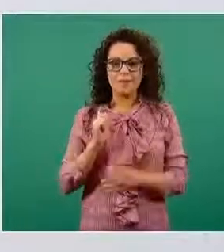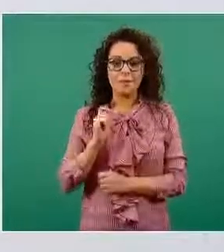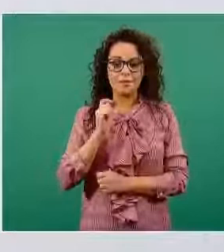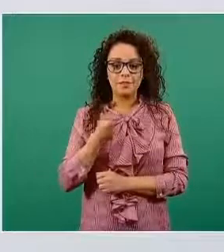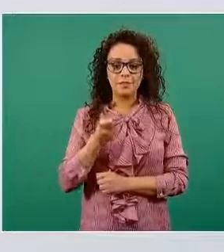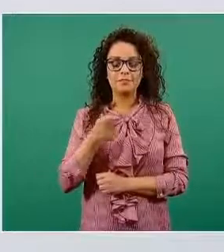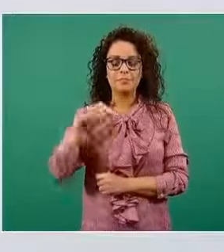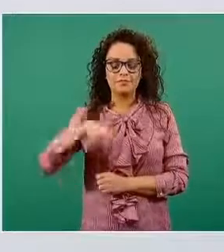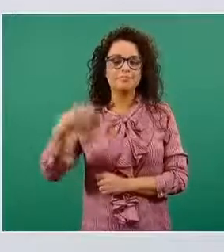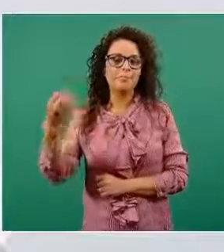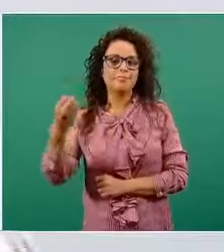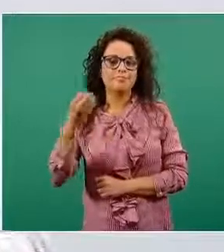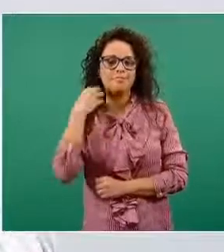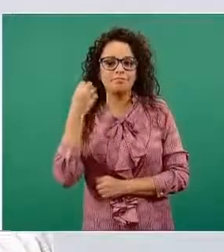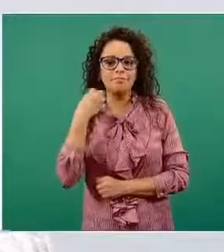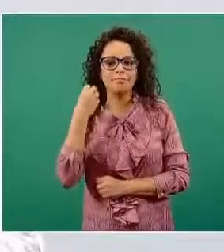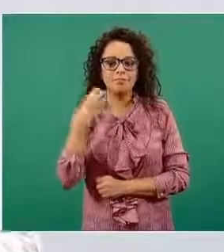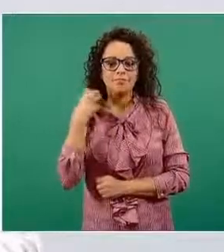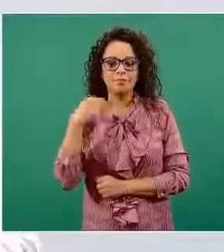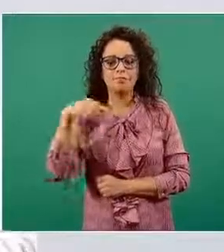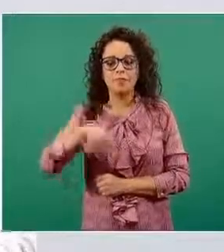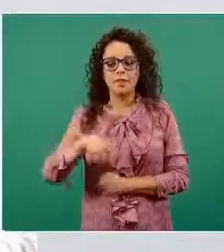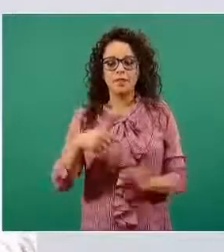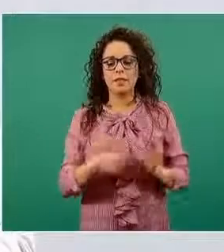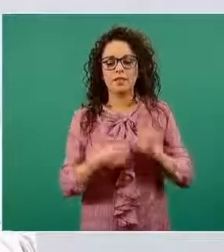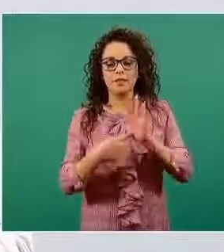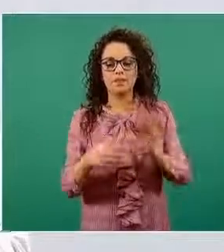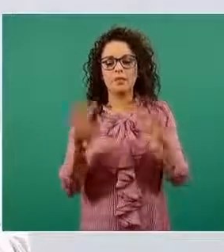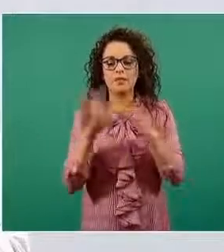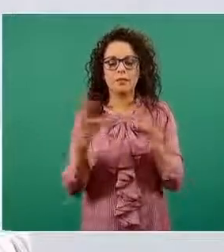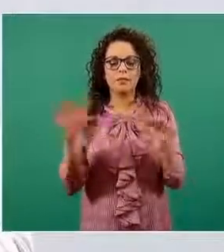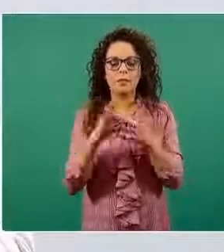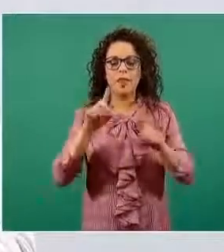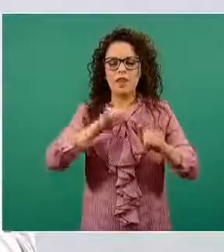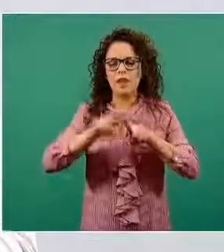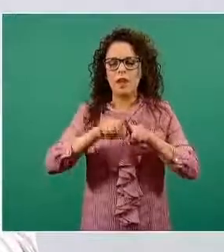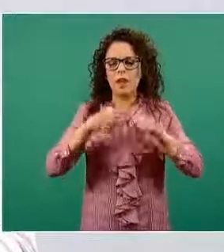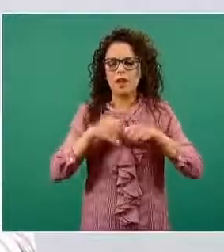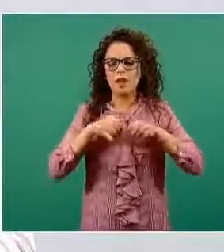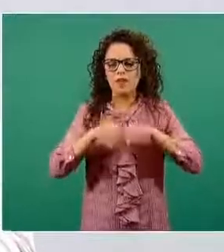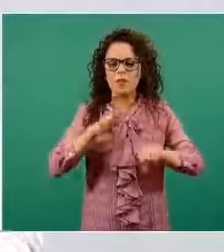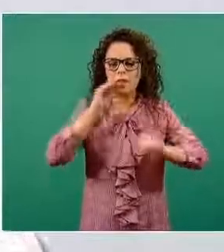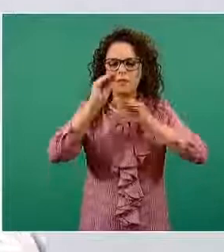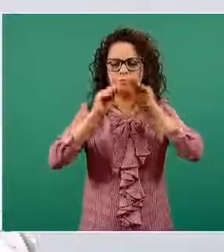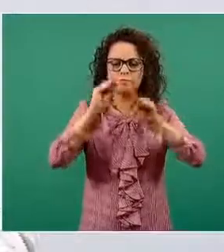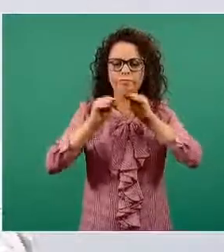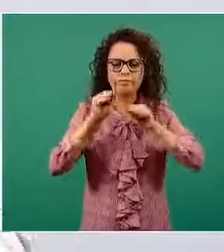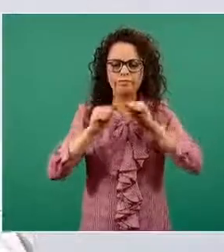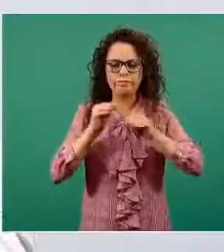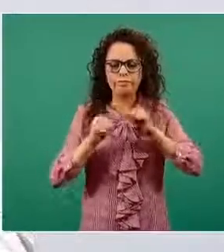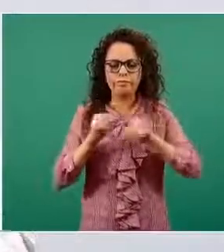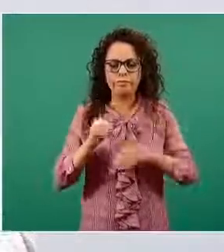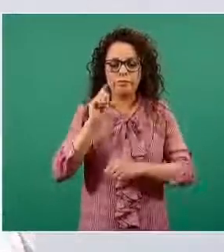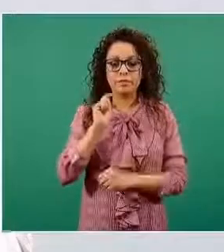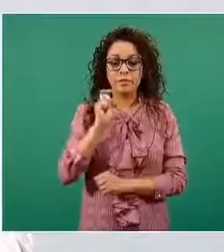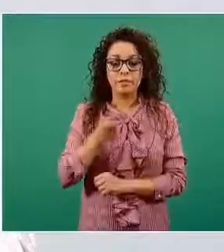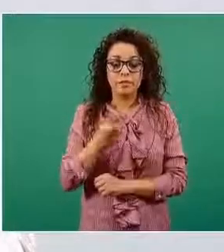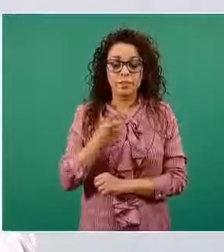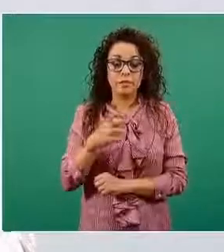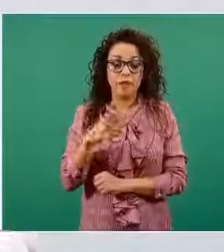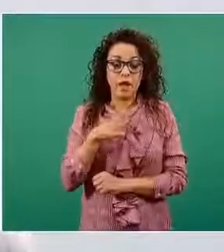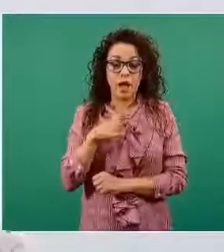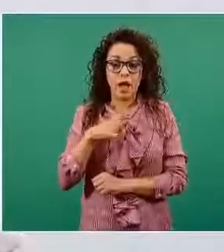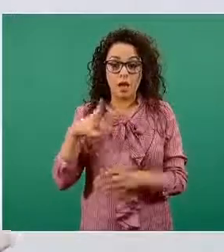prensa, en donde comunicamos y damos a conocer las actualizaciones del comportamiento y el estado que guarda